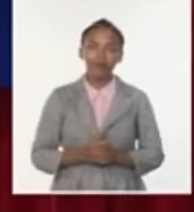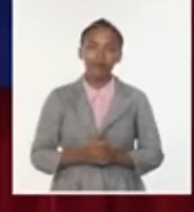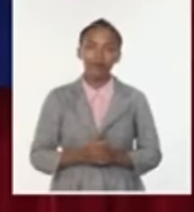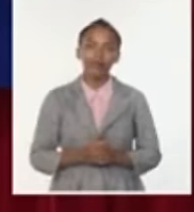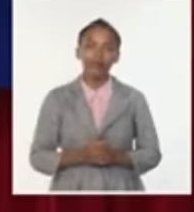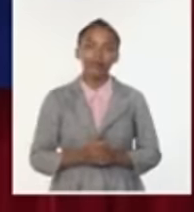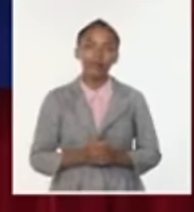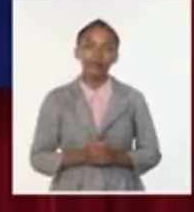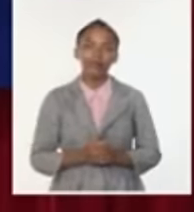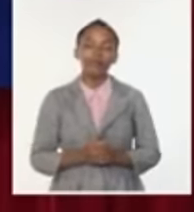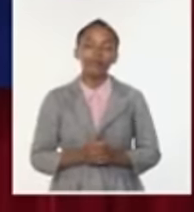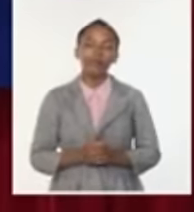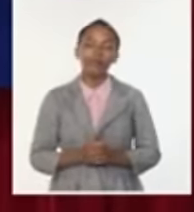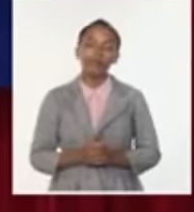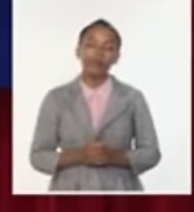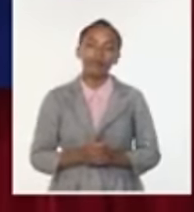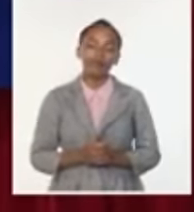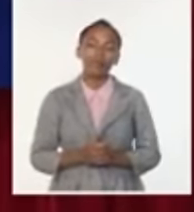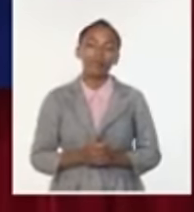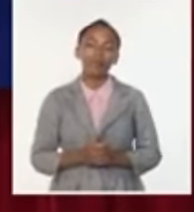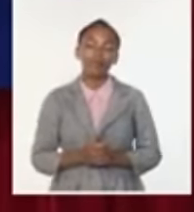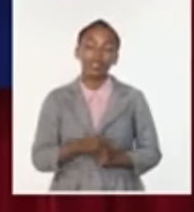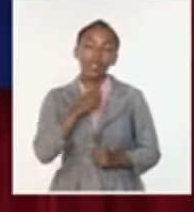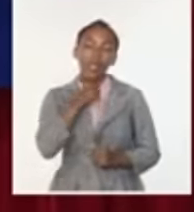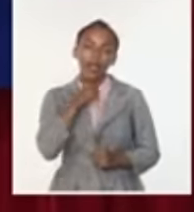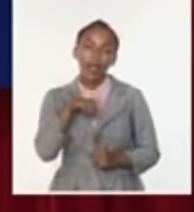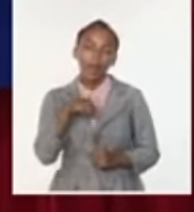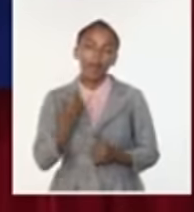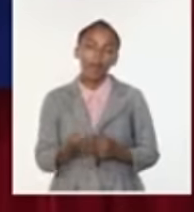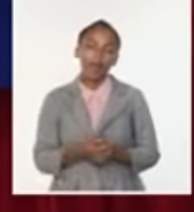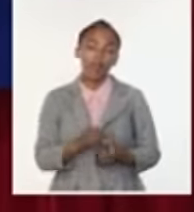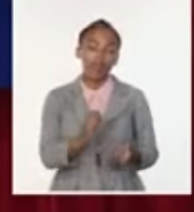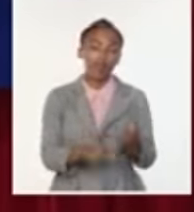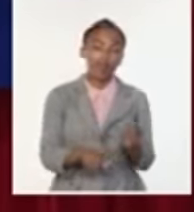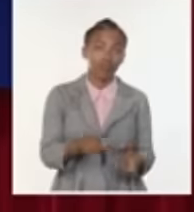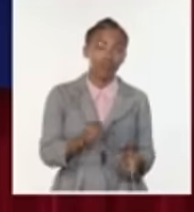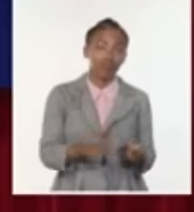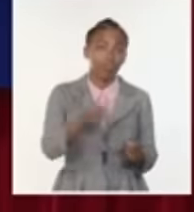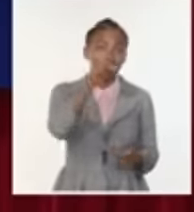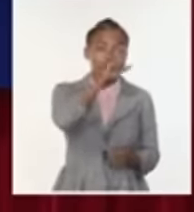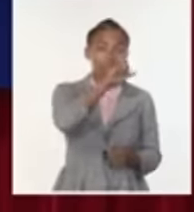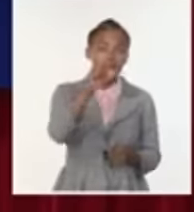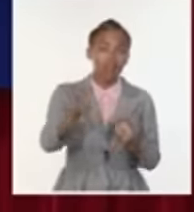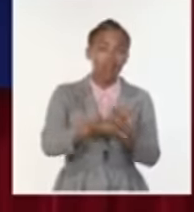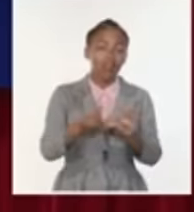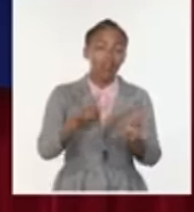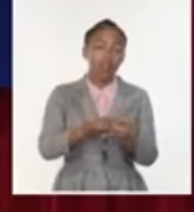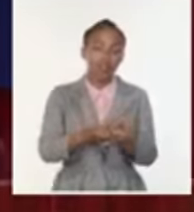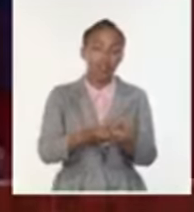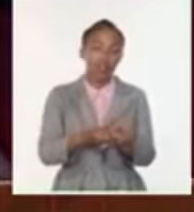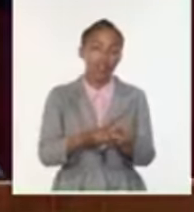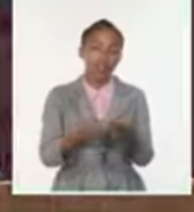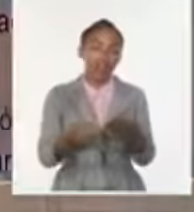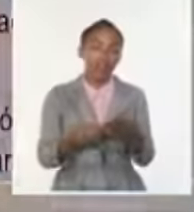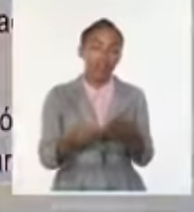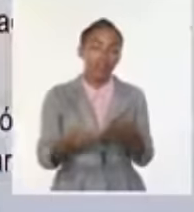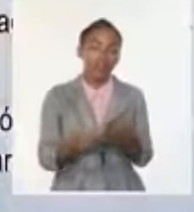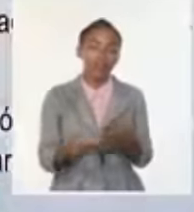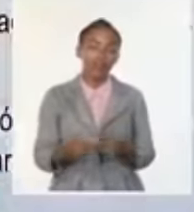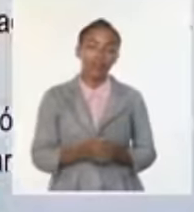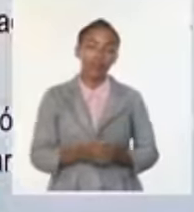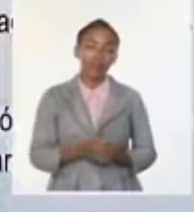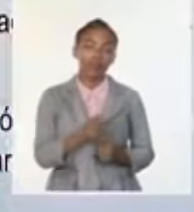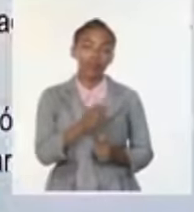sectores. Sobre el mercado ilegal de divisas. En la pasada sesión de la